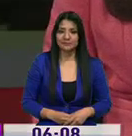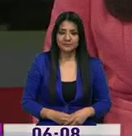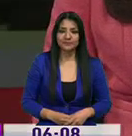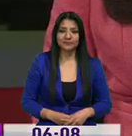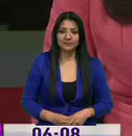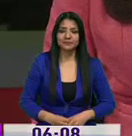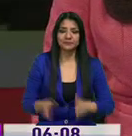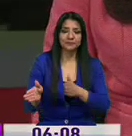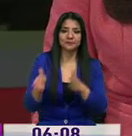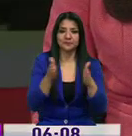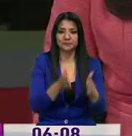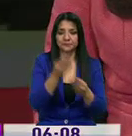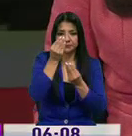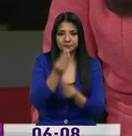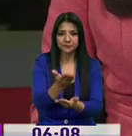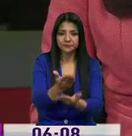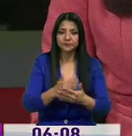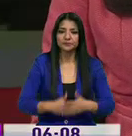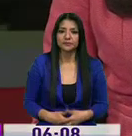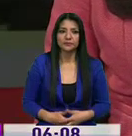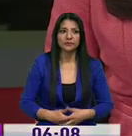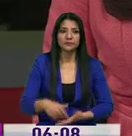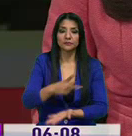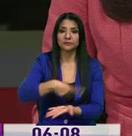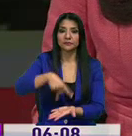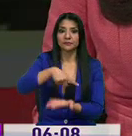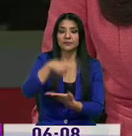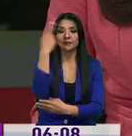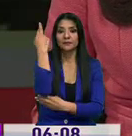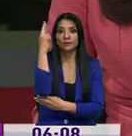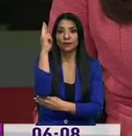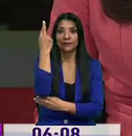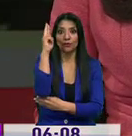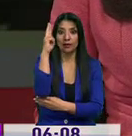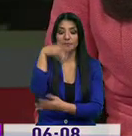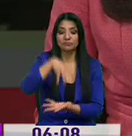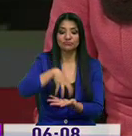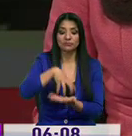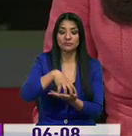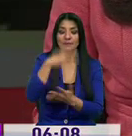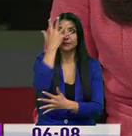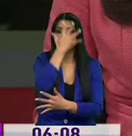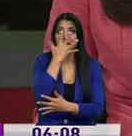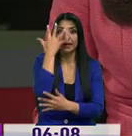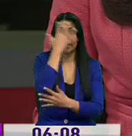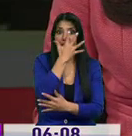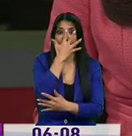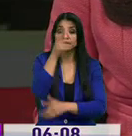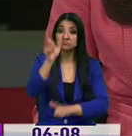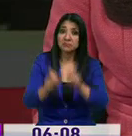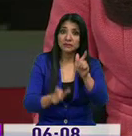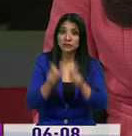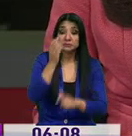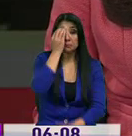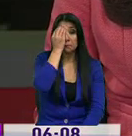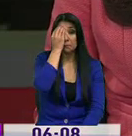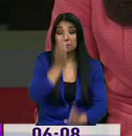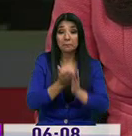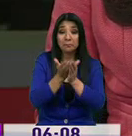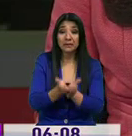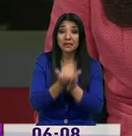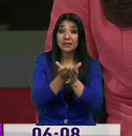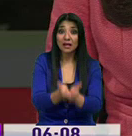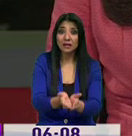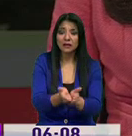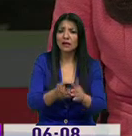vamos a continuar con más información en la parroquia roca fuerte el norte de la provincia de esmeraldas cuatro presuntos piratas del mar fueron linchados